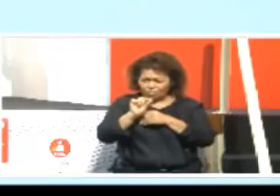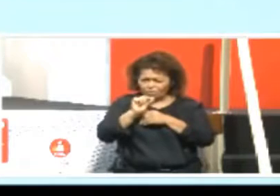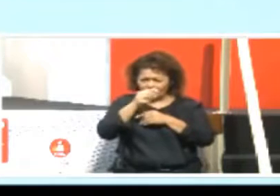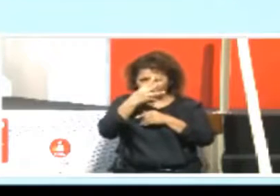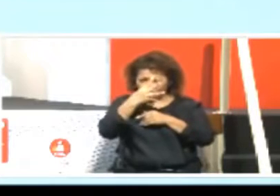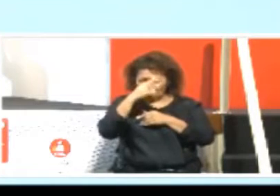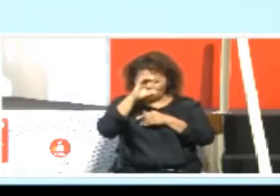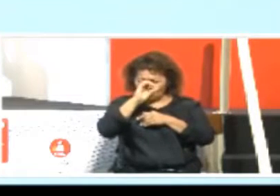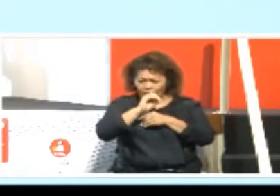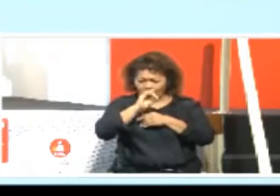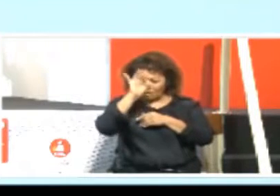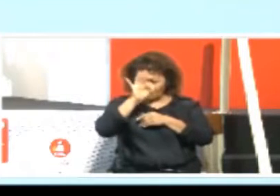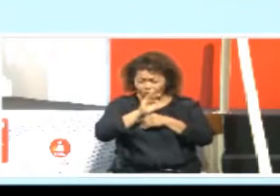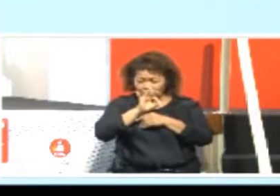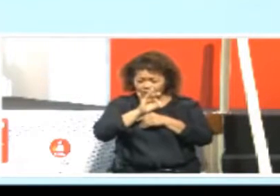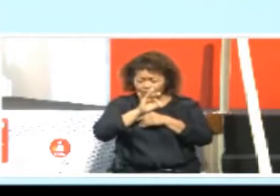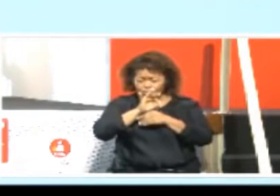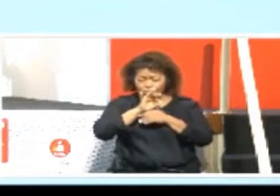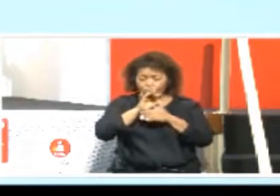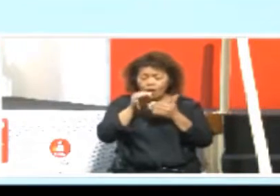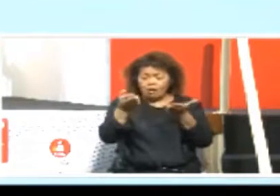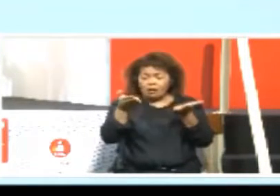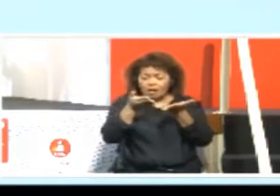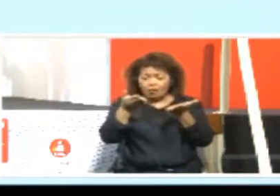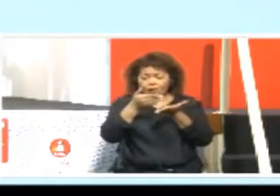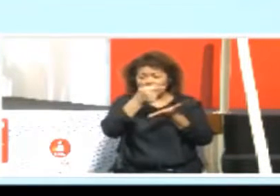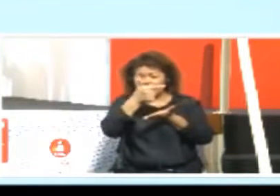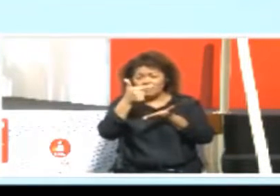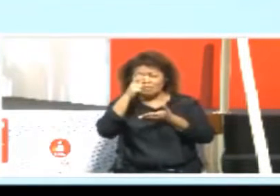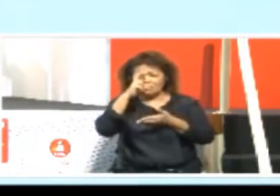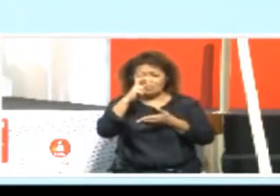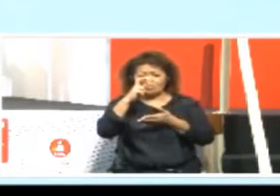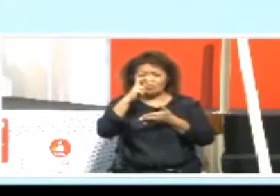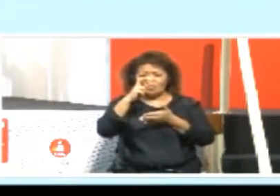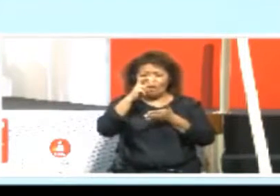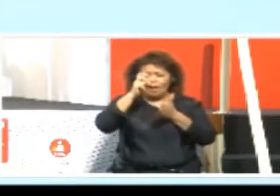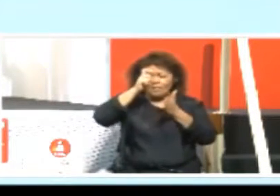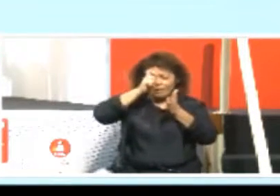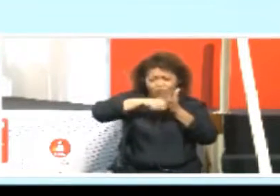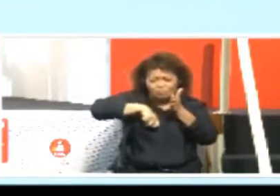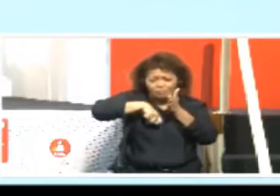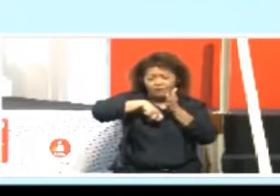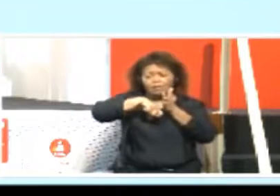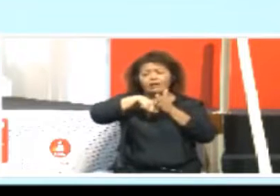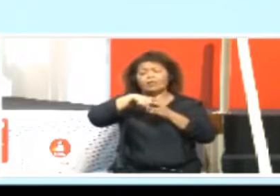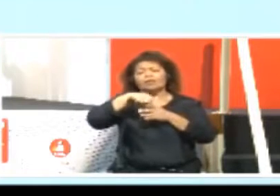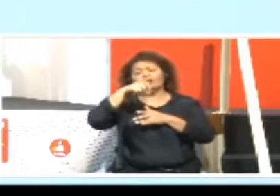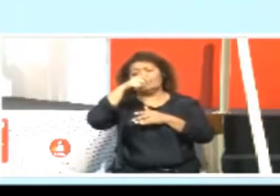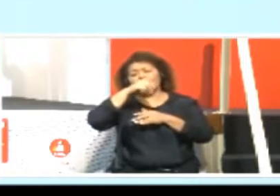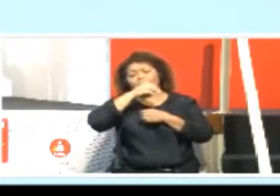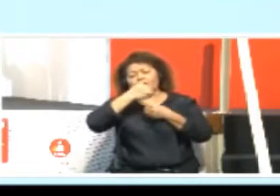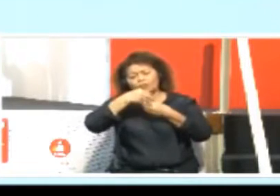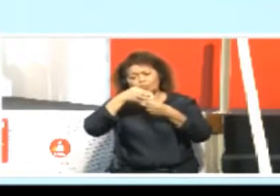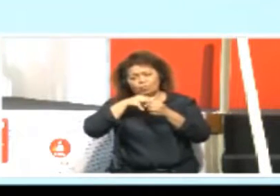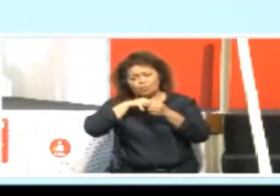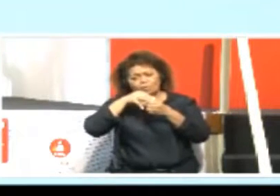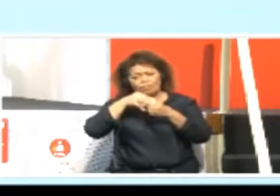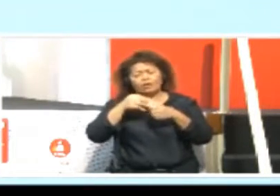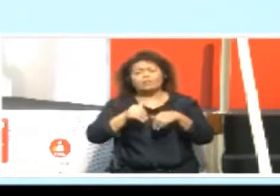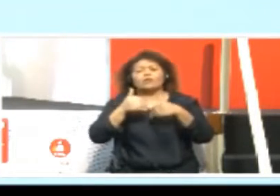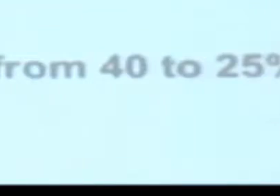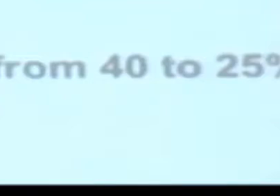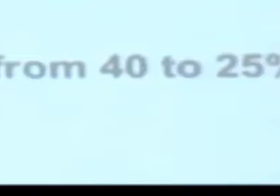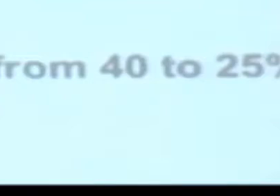al 25%. Entonces, quise mirar cuál es el impacto que esa política tuvo